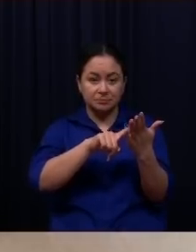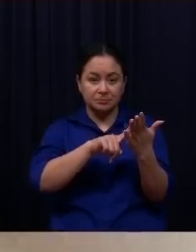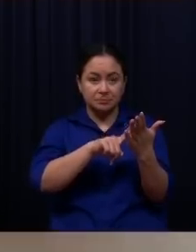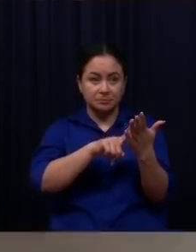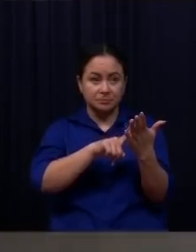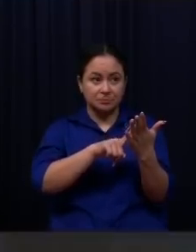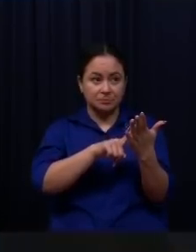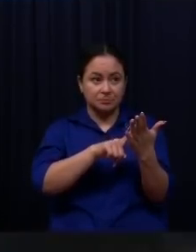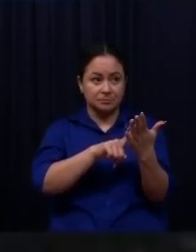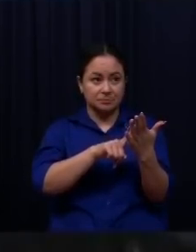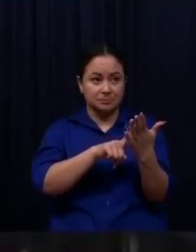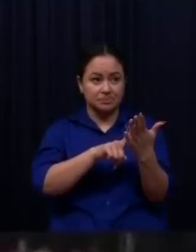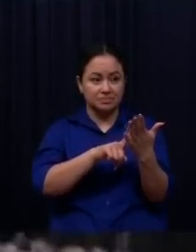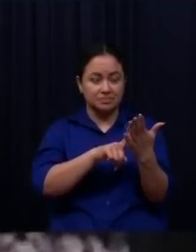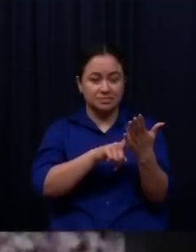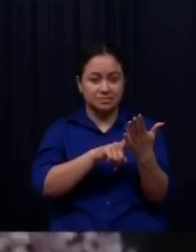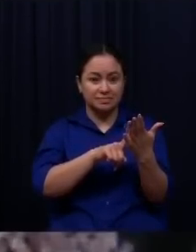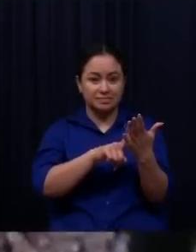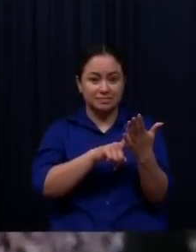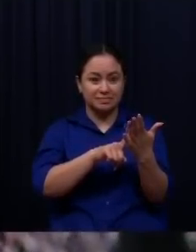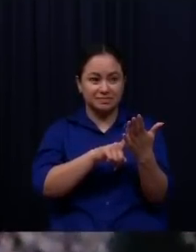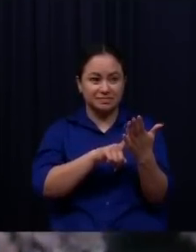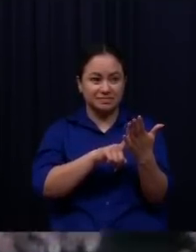mire. ¿Lo vio? No es de nada.